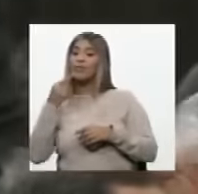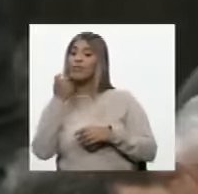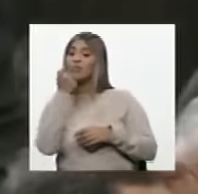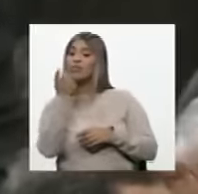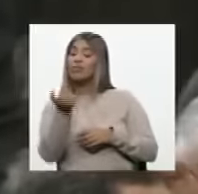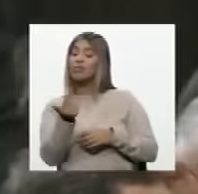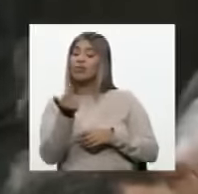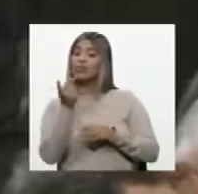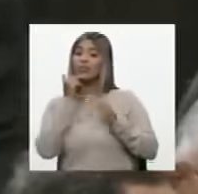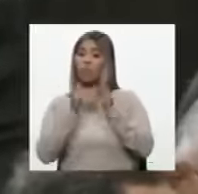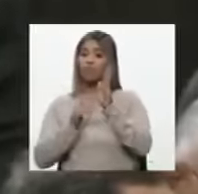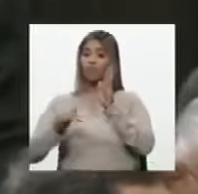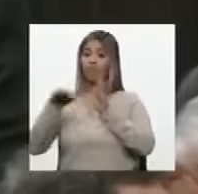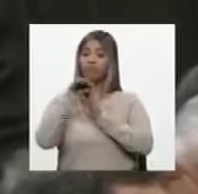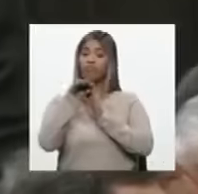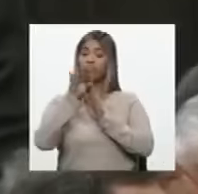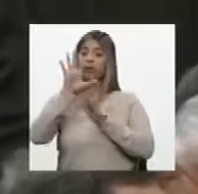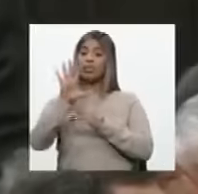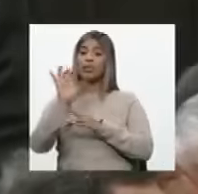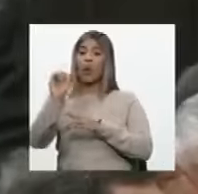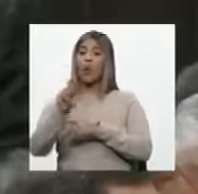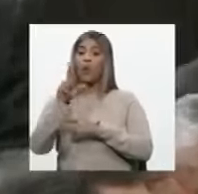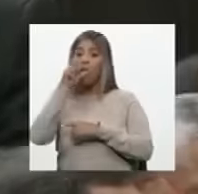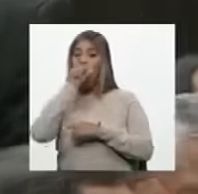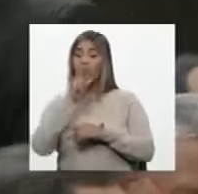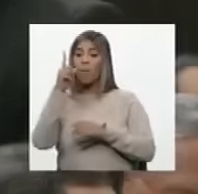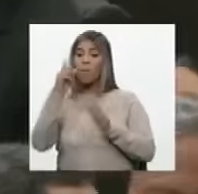ser ascendido el 5 de